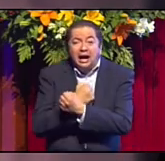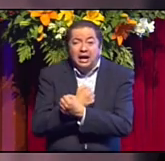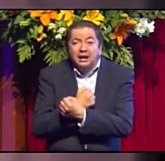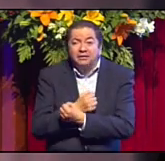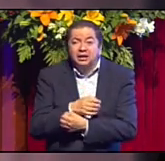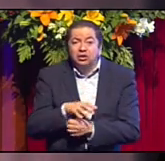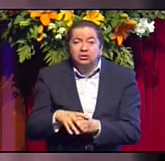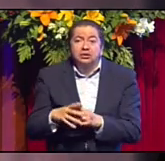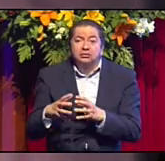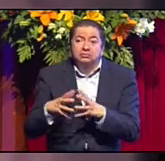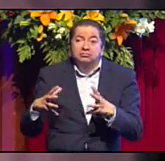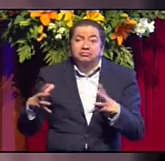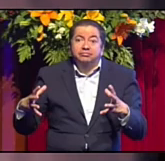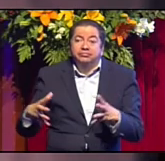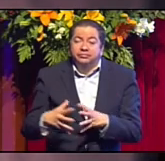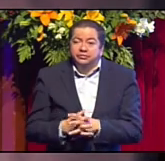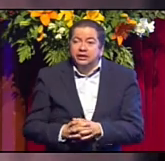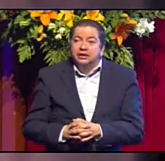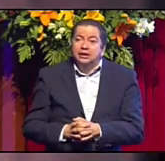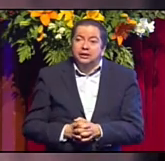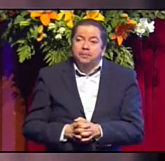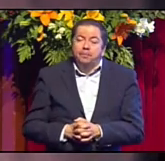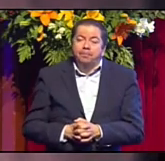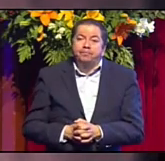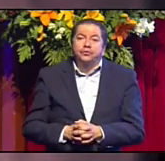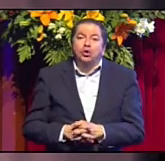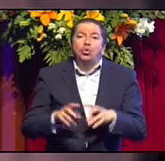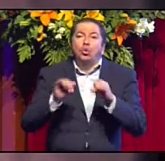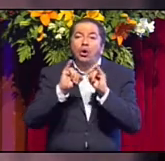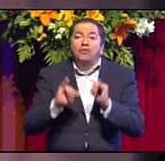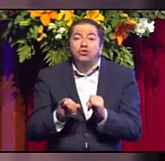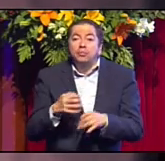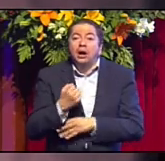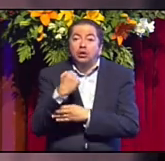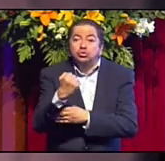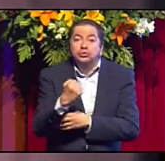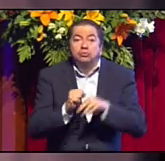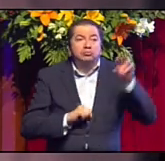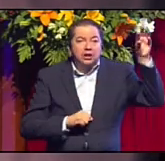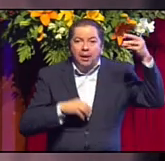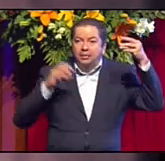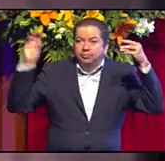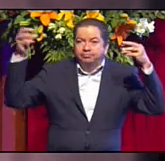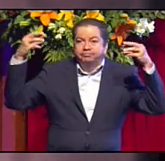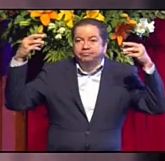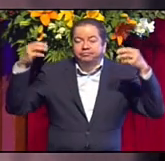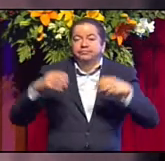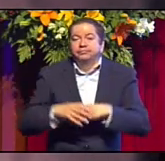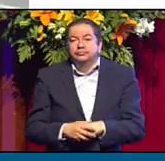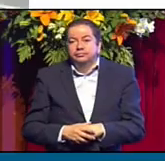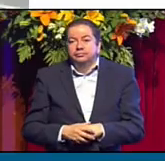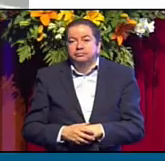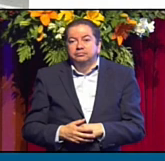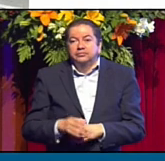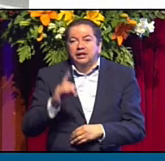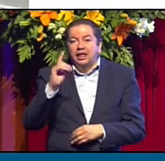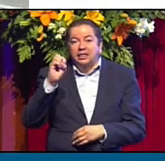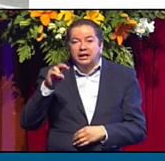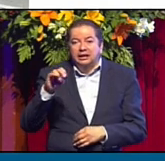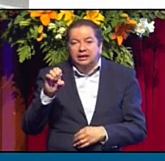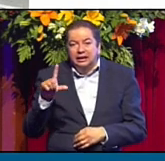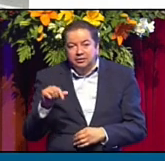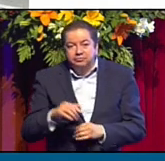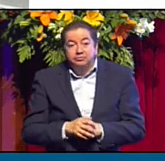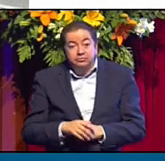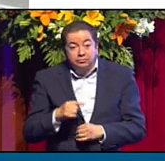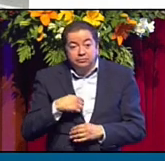a multiplicar los carabineros de la noche a la mañana. Pero bueno, ¿cuál es nuestra forma de ayudar? Con cámaras de seguridad. Daniel,